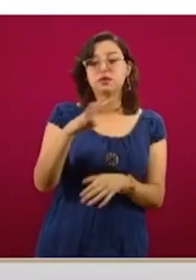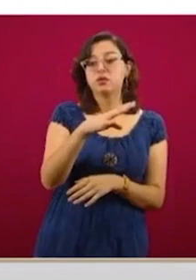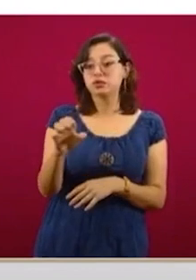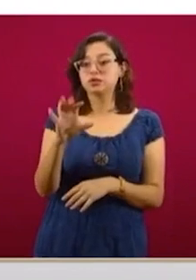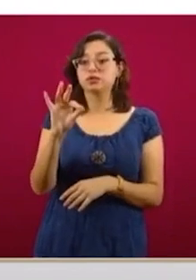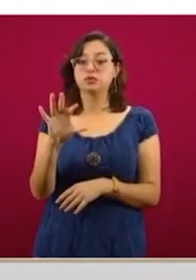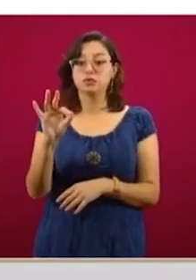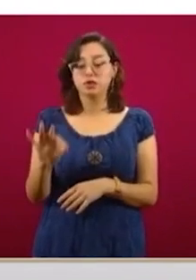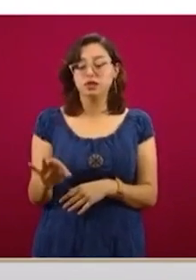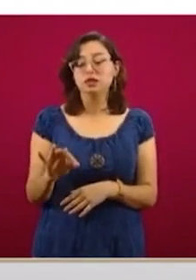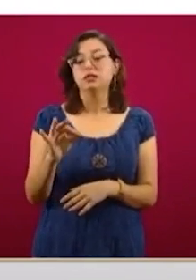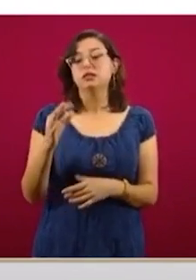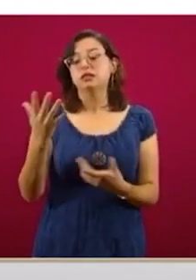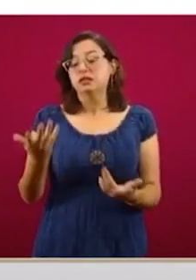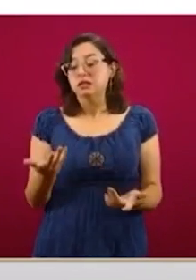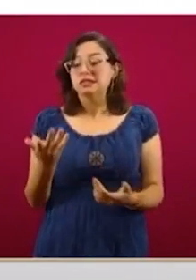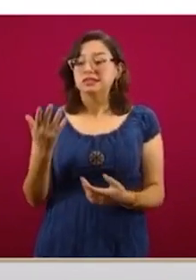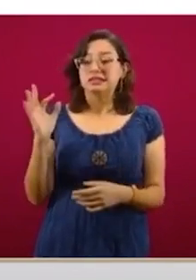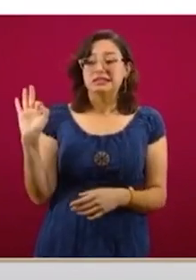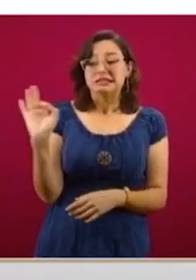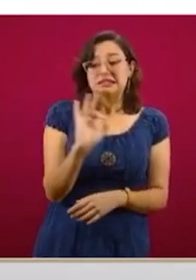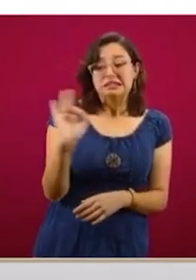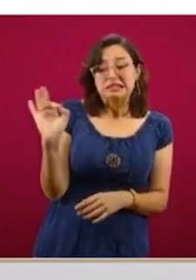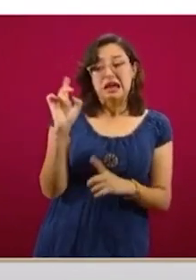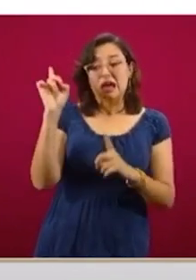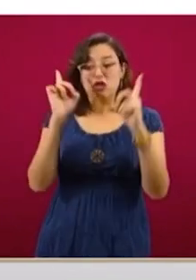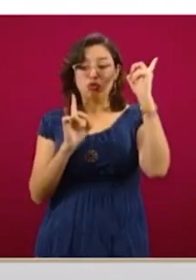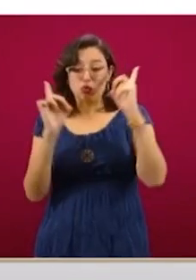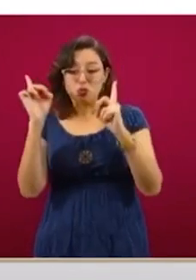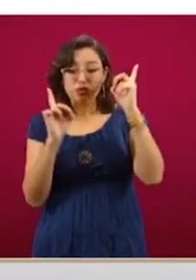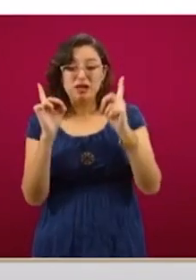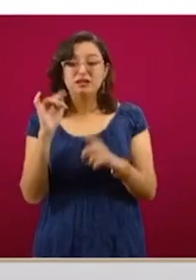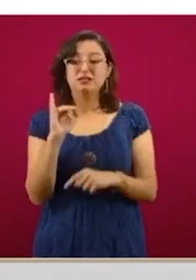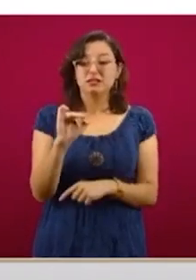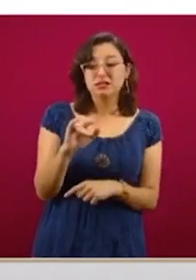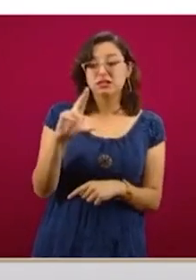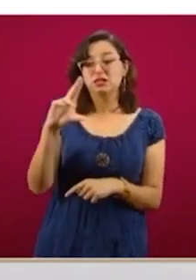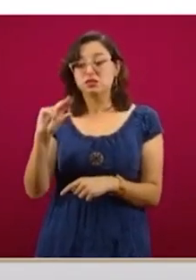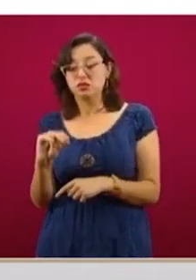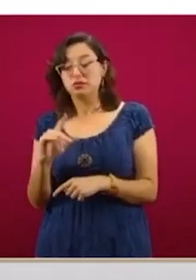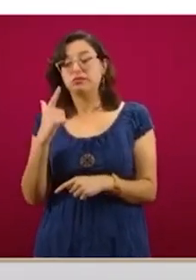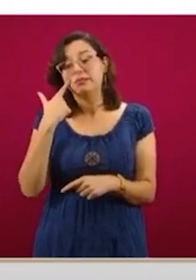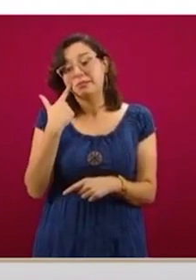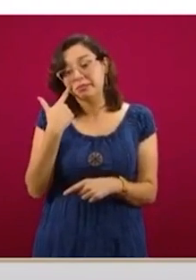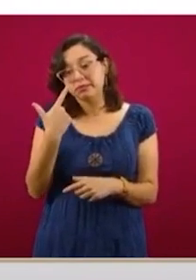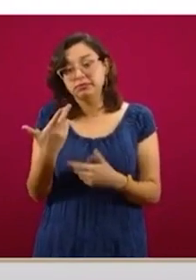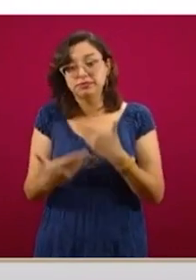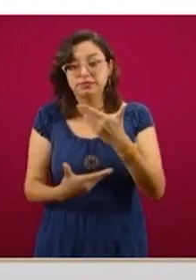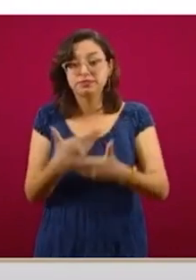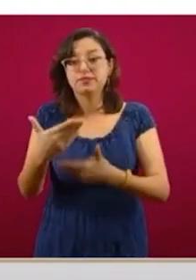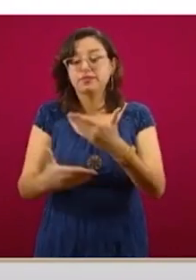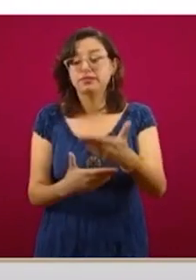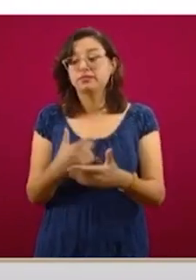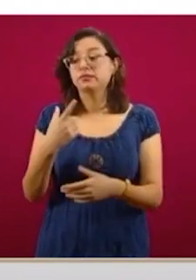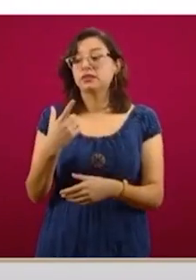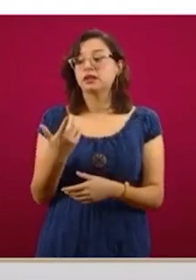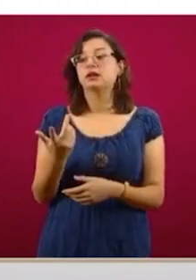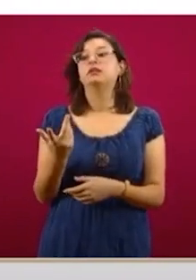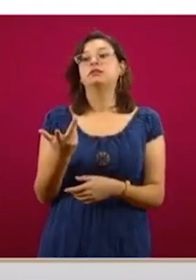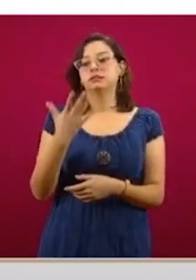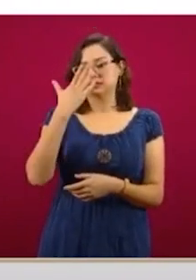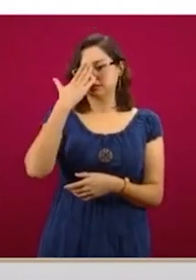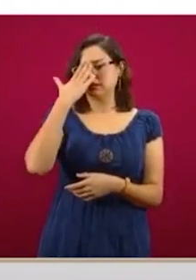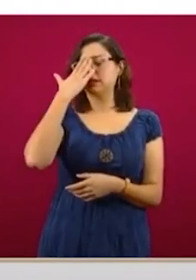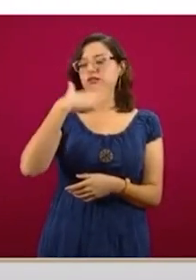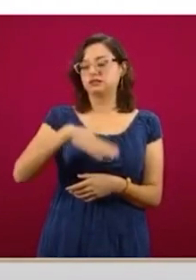15.443 casos sospechosos, de donde podríamos tener nuevos casos en los siguientes días, sobre todo sabiendo que de